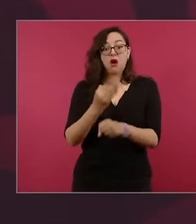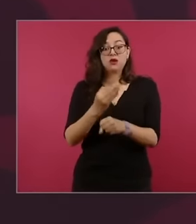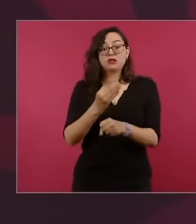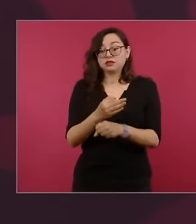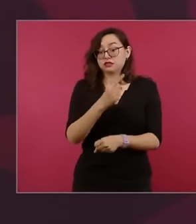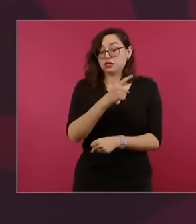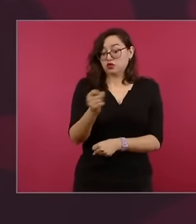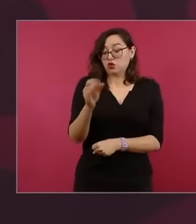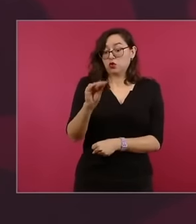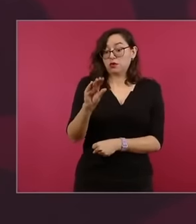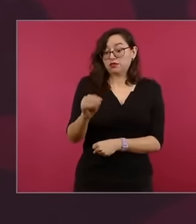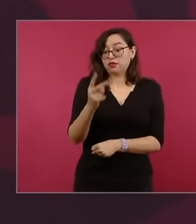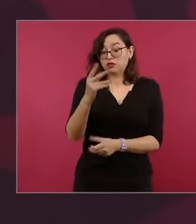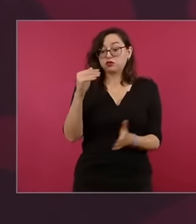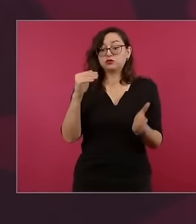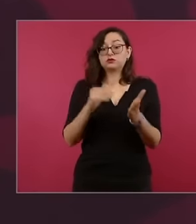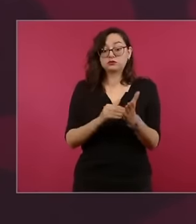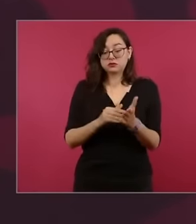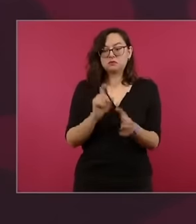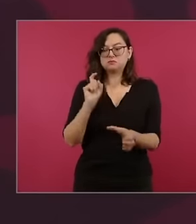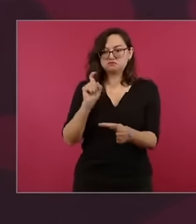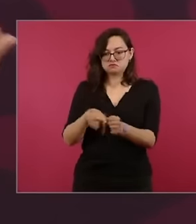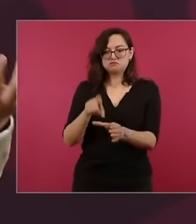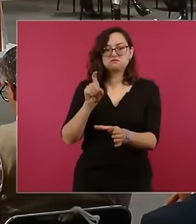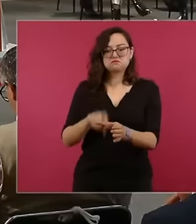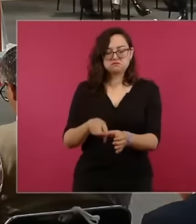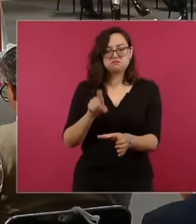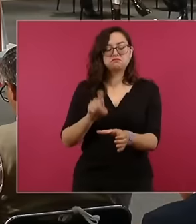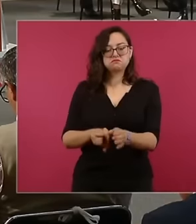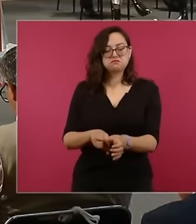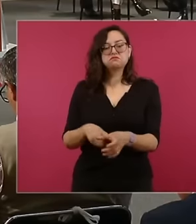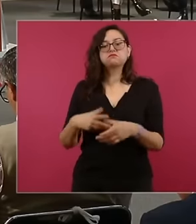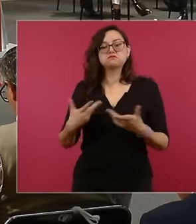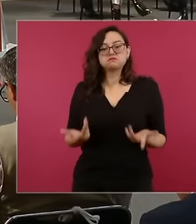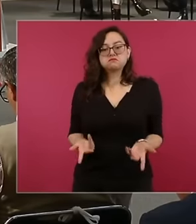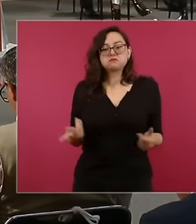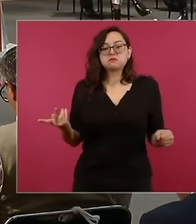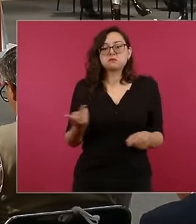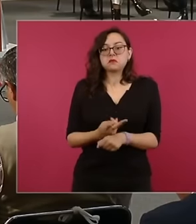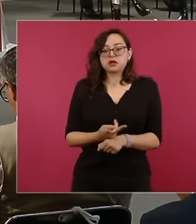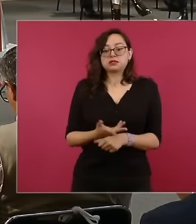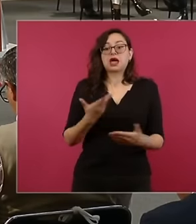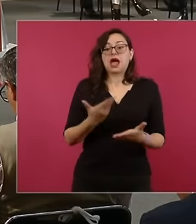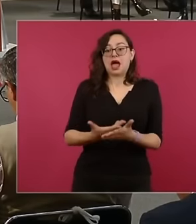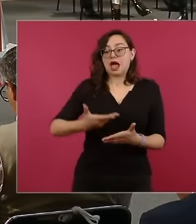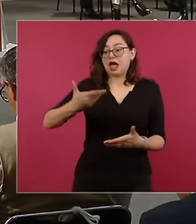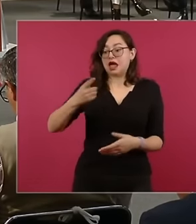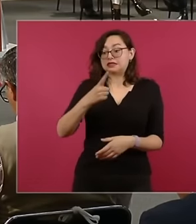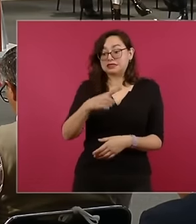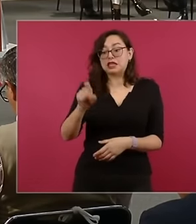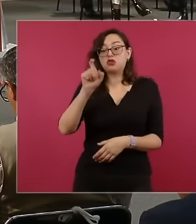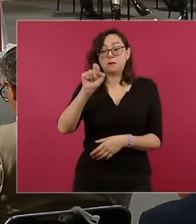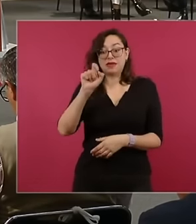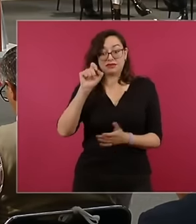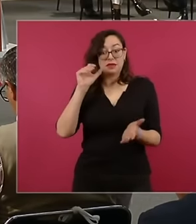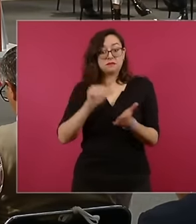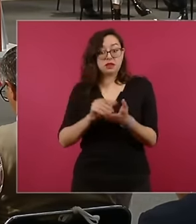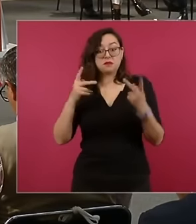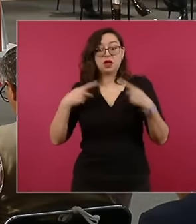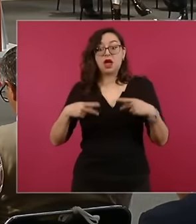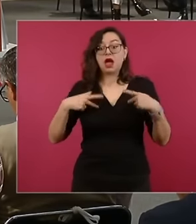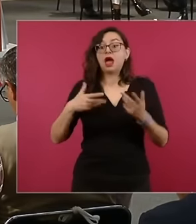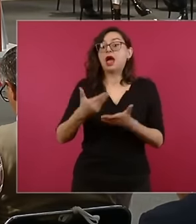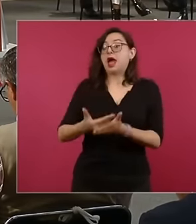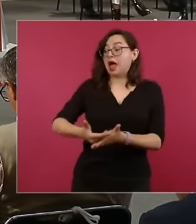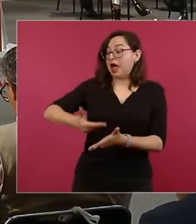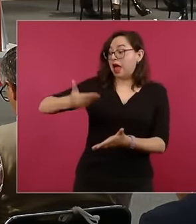cerca de 120 mil habían tenido una historia de cotización, habían trabajado en algún otro lugar previamente y